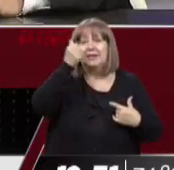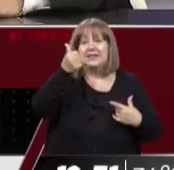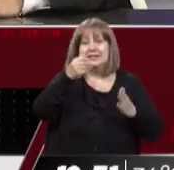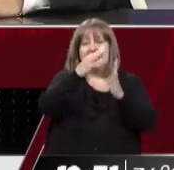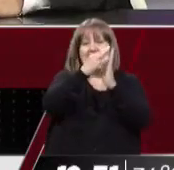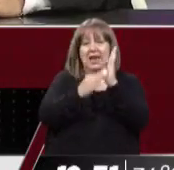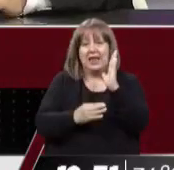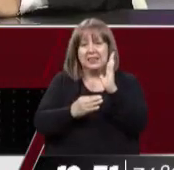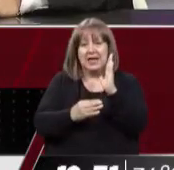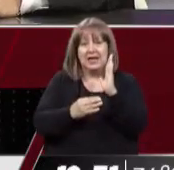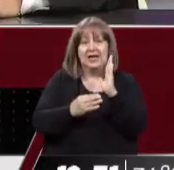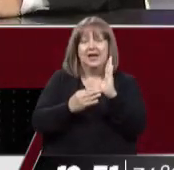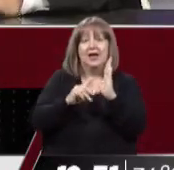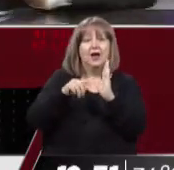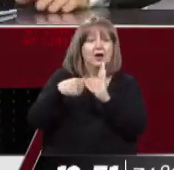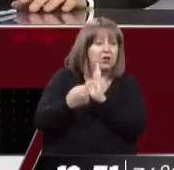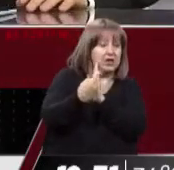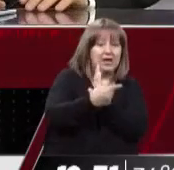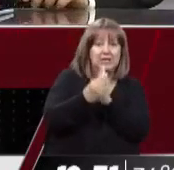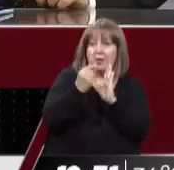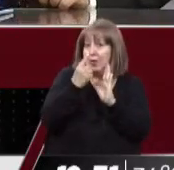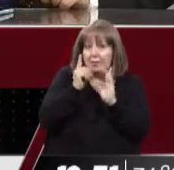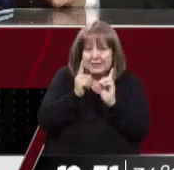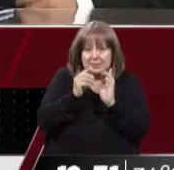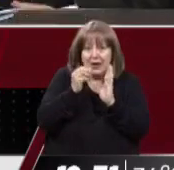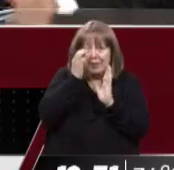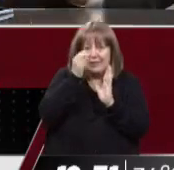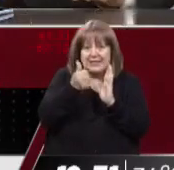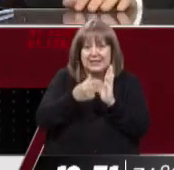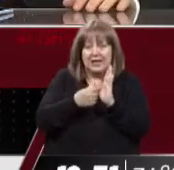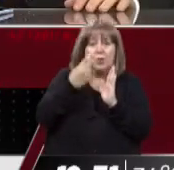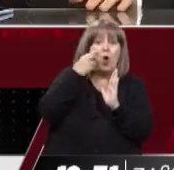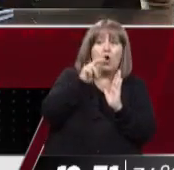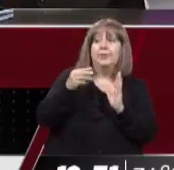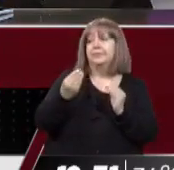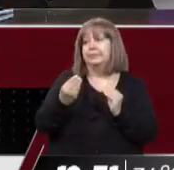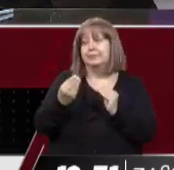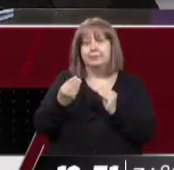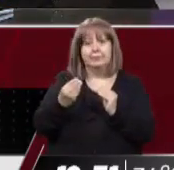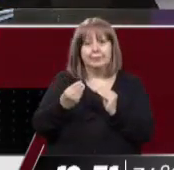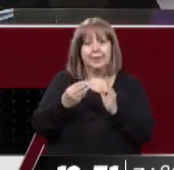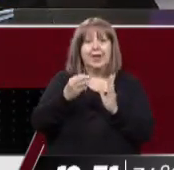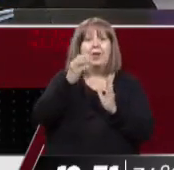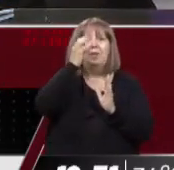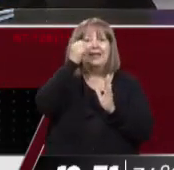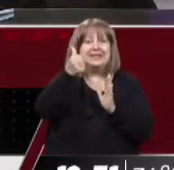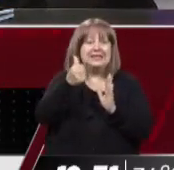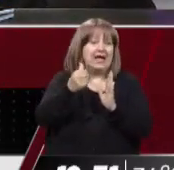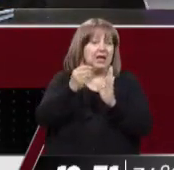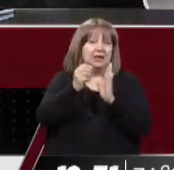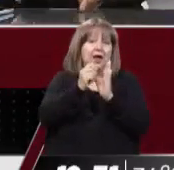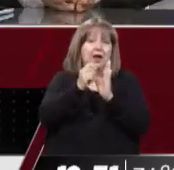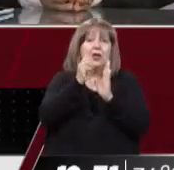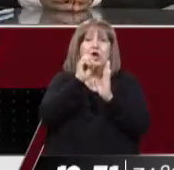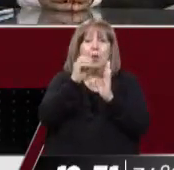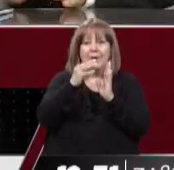modificar? Sí, te no hay otra lista. Me parece que Scaloni le contesta como diciendo... Sí. Es que no había escuchado la respuesta Es una pregunta diselística. No, es que no había escuchado